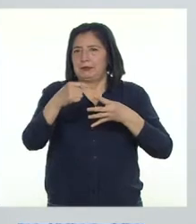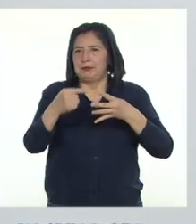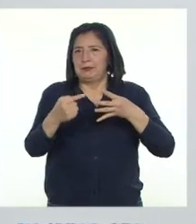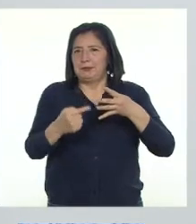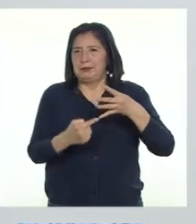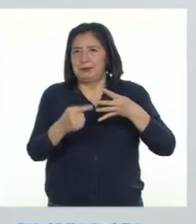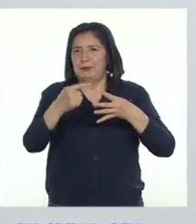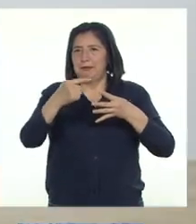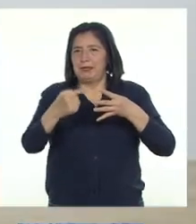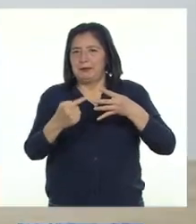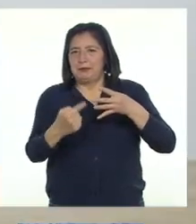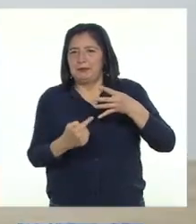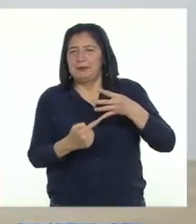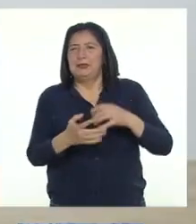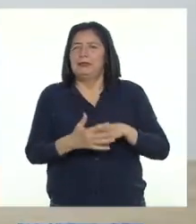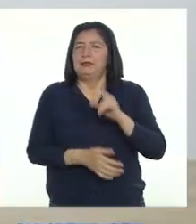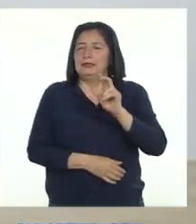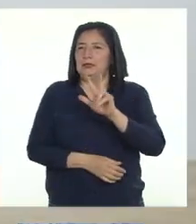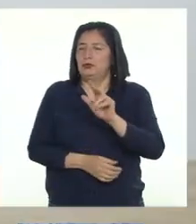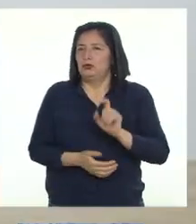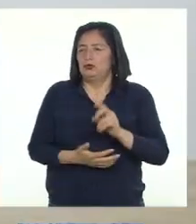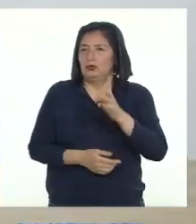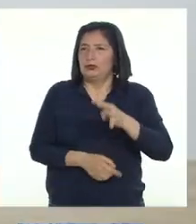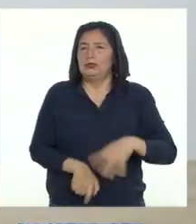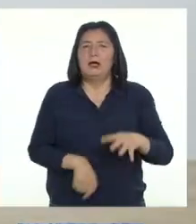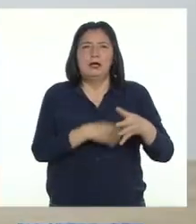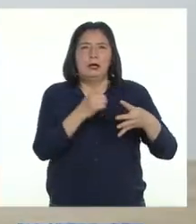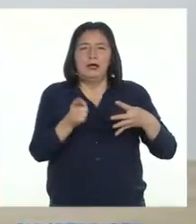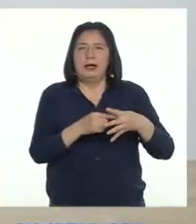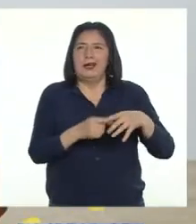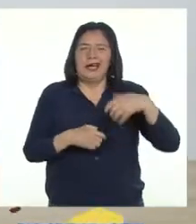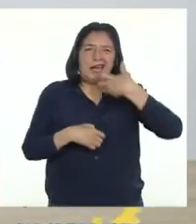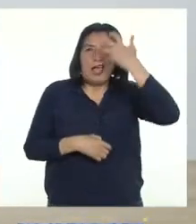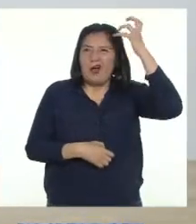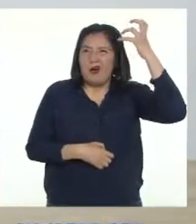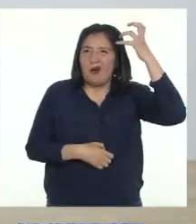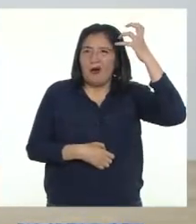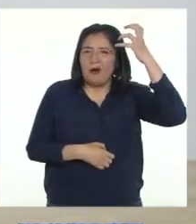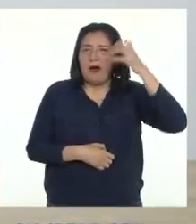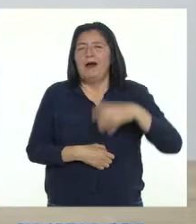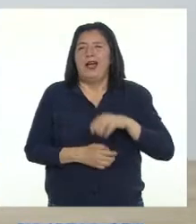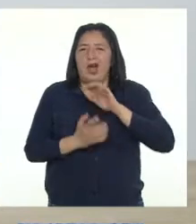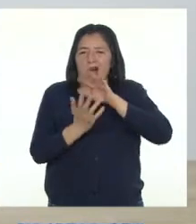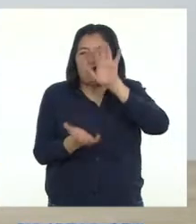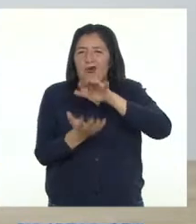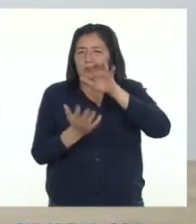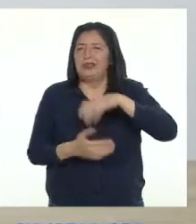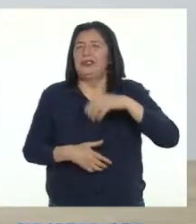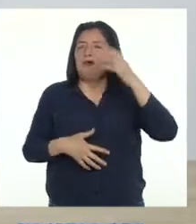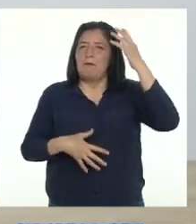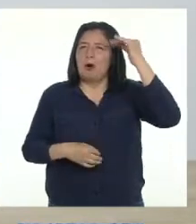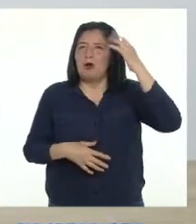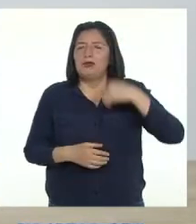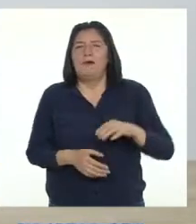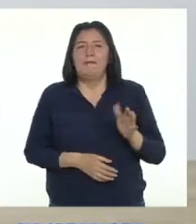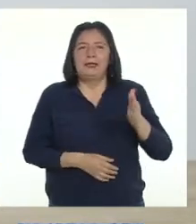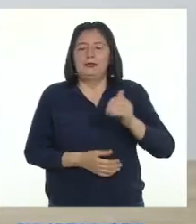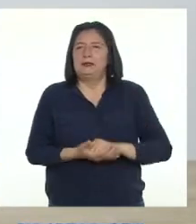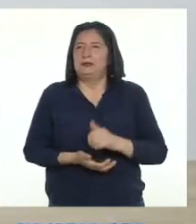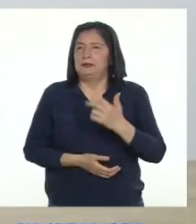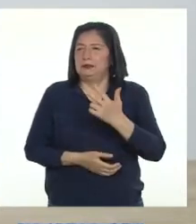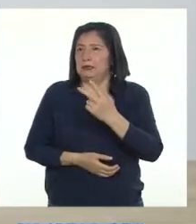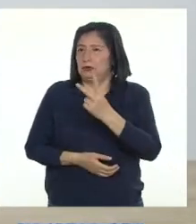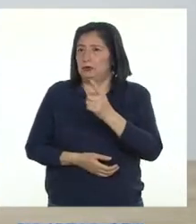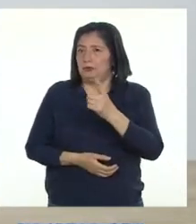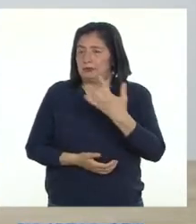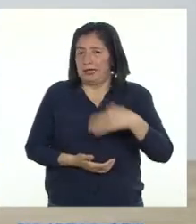cocodrilo, mono, pez. 3, 2, 1, va. León, cocodrilo, mono, pez. 3,